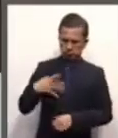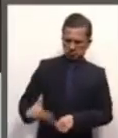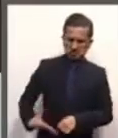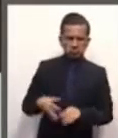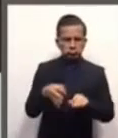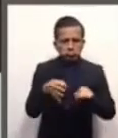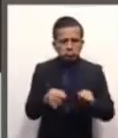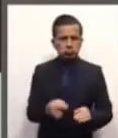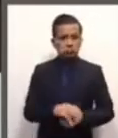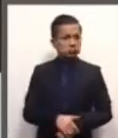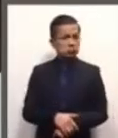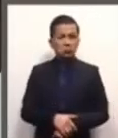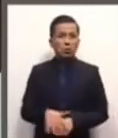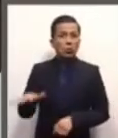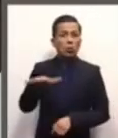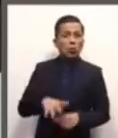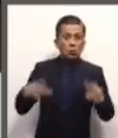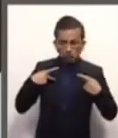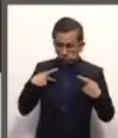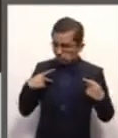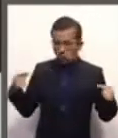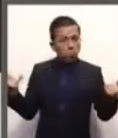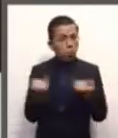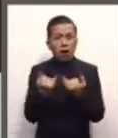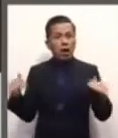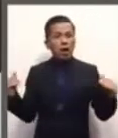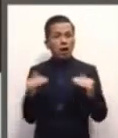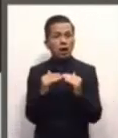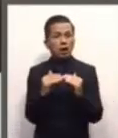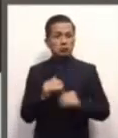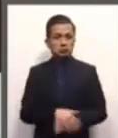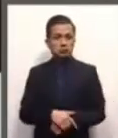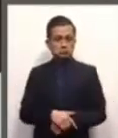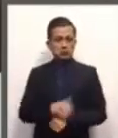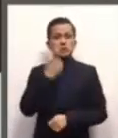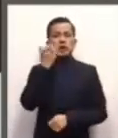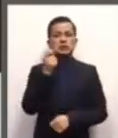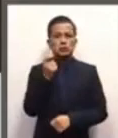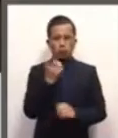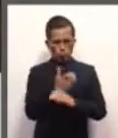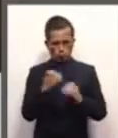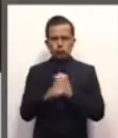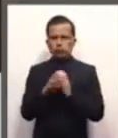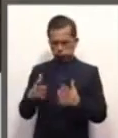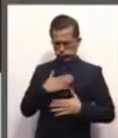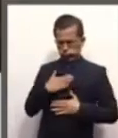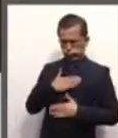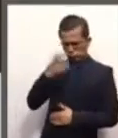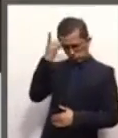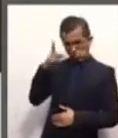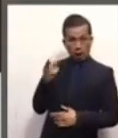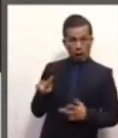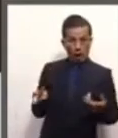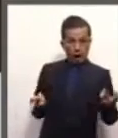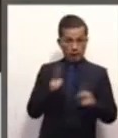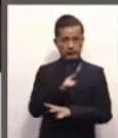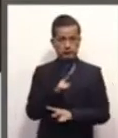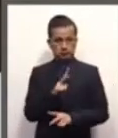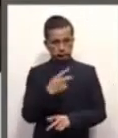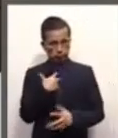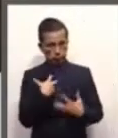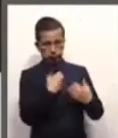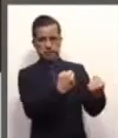Normalmente, como cualquier ciudadano, es poseer las cosas y no que las cosas nos posean a nosotros. Dejemos de